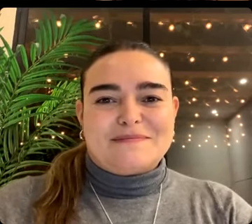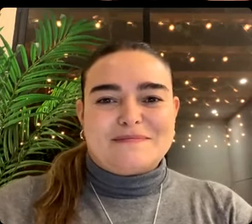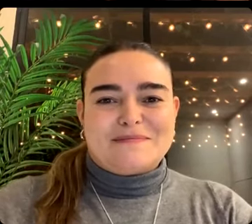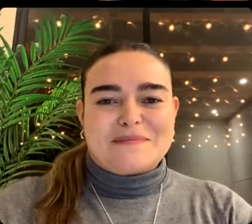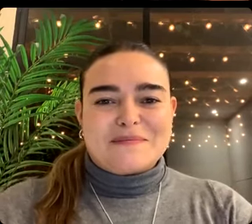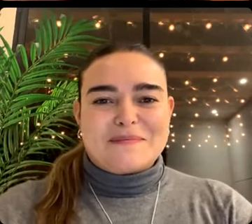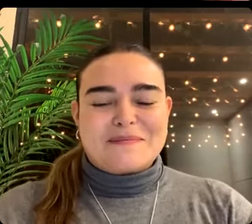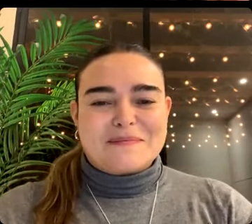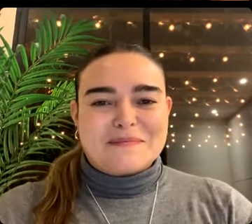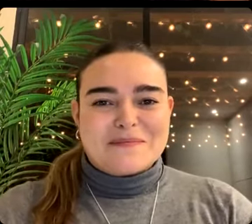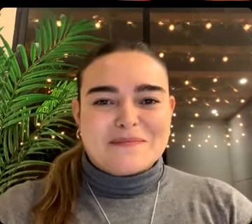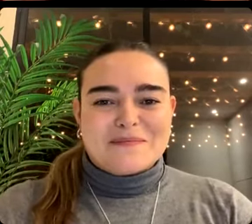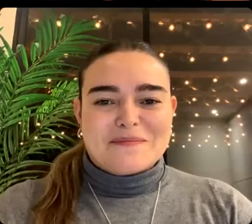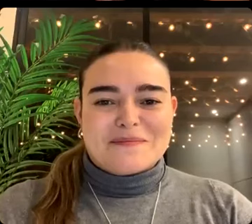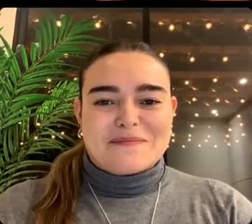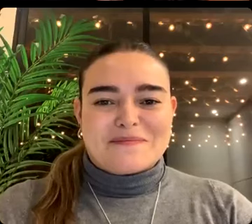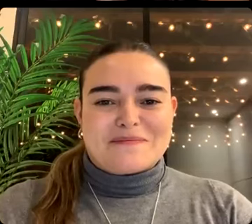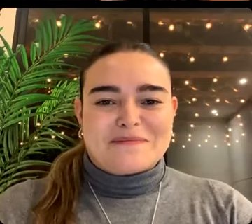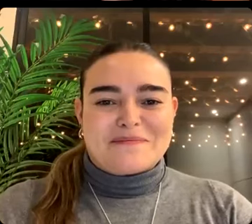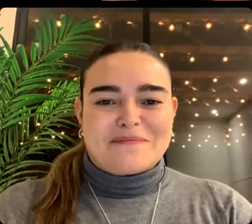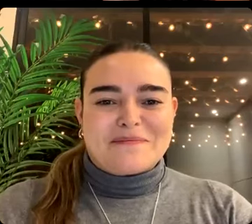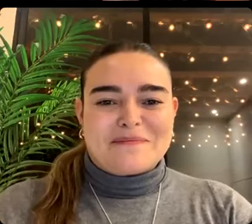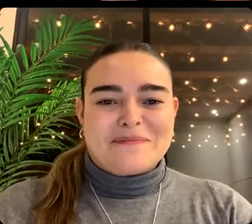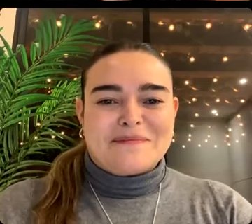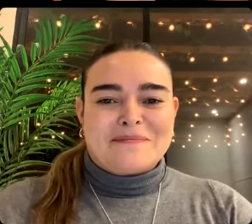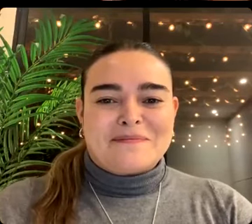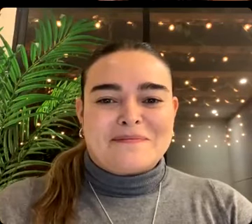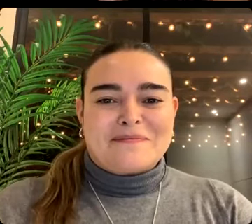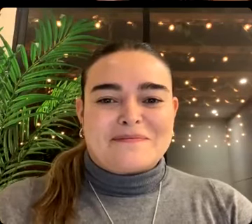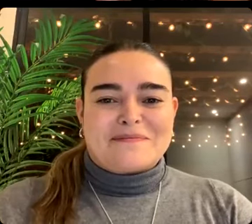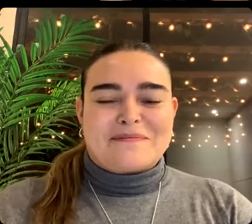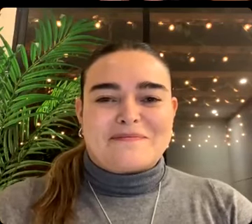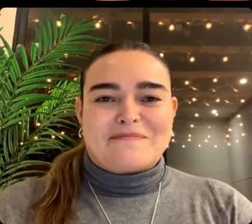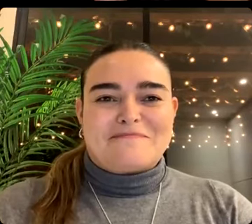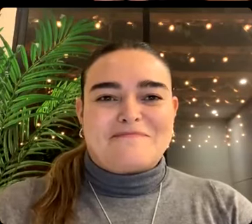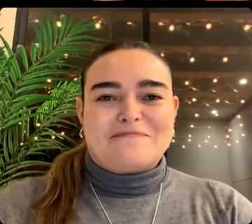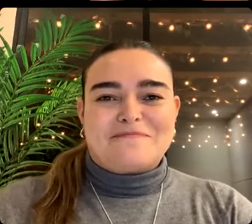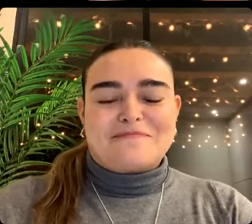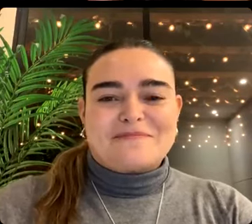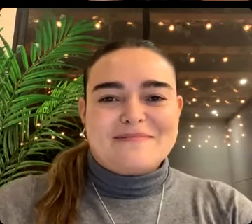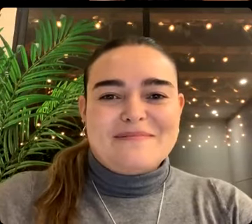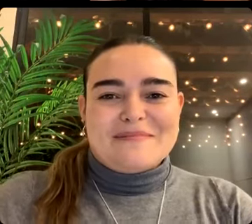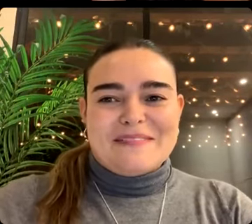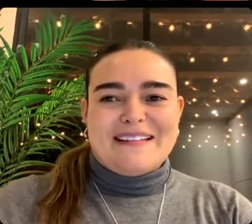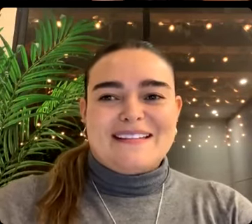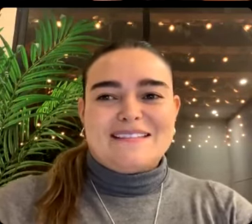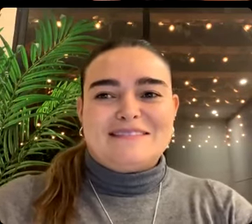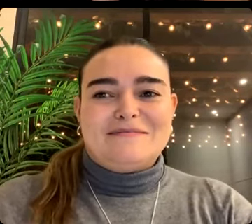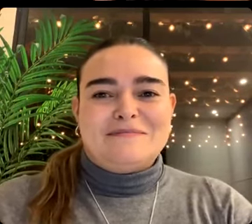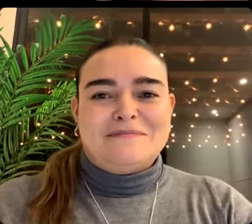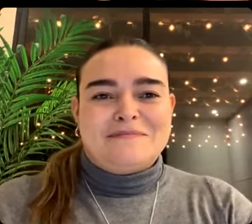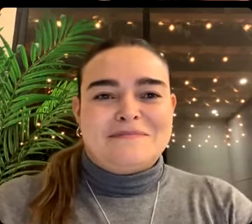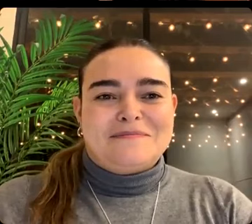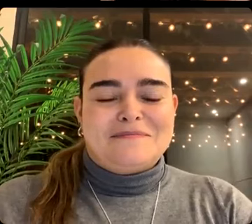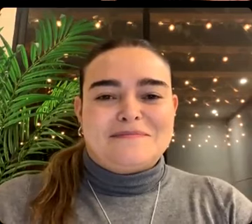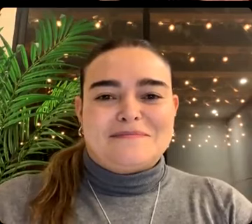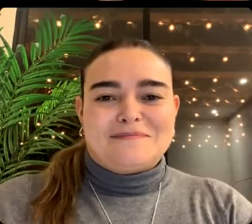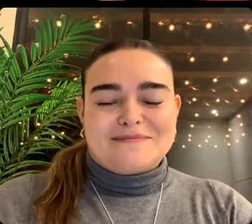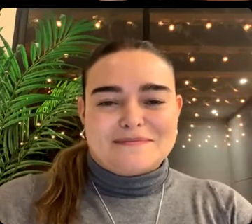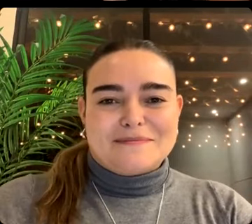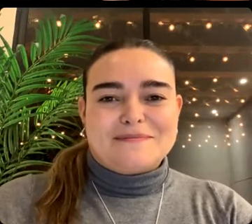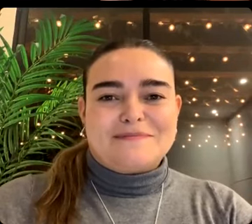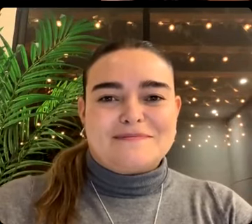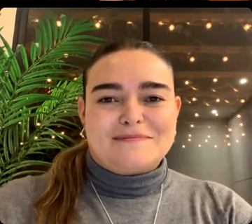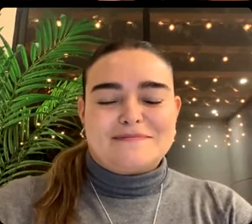este mes es para Transmilenio. Hagan su corto para Transmilenio. Si lo van a postular, que no podrían en este momento para la categoría